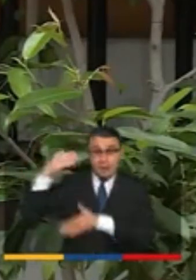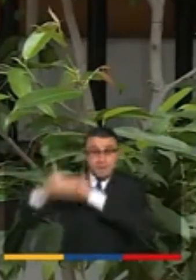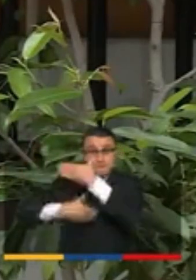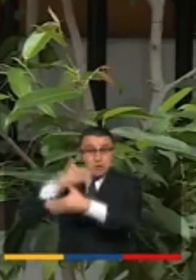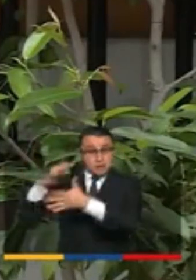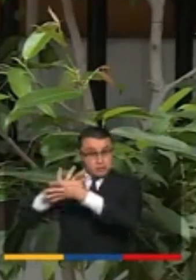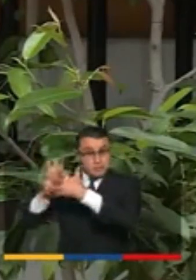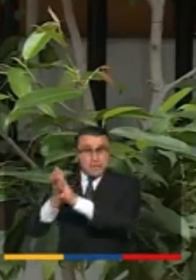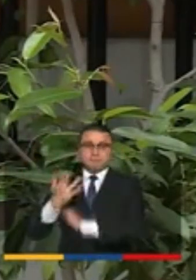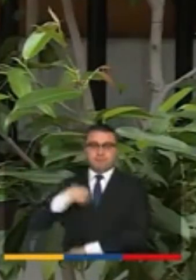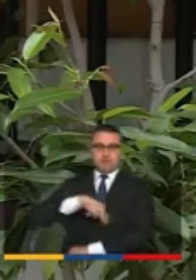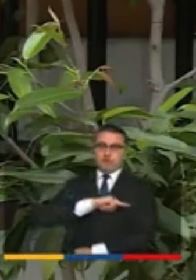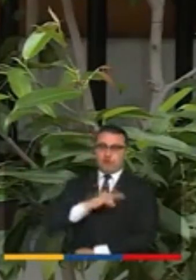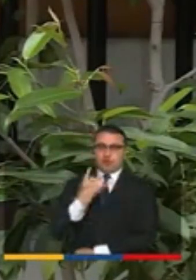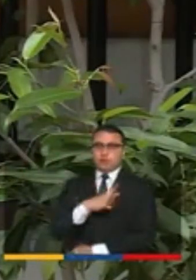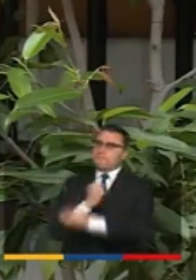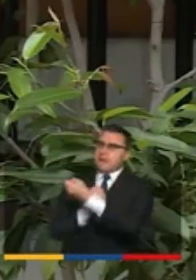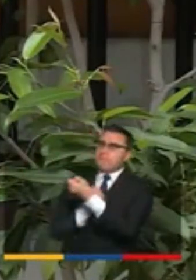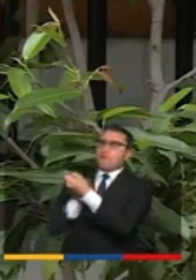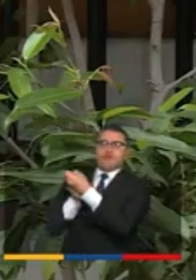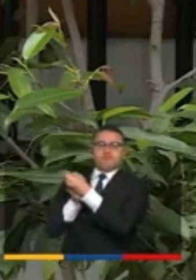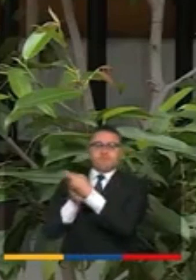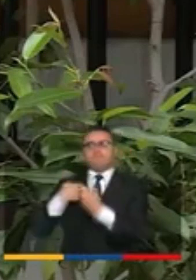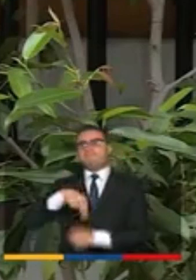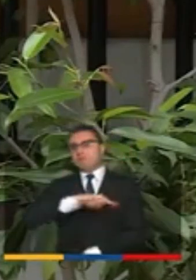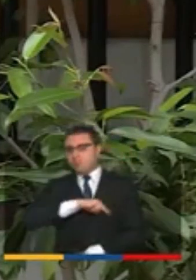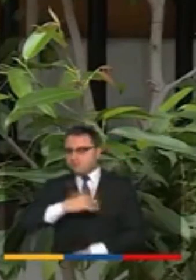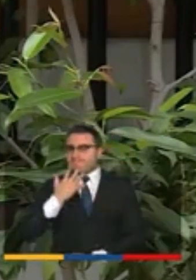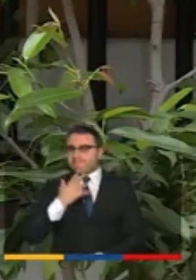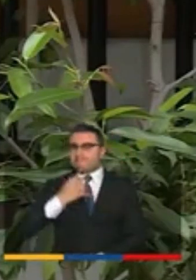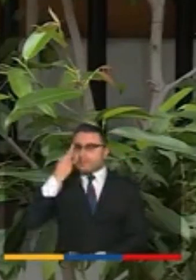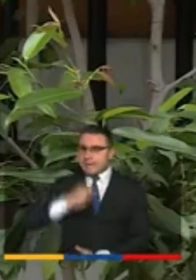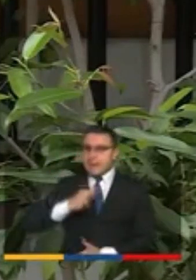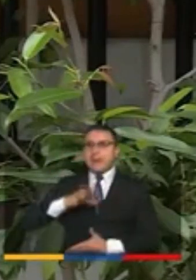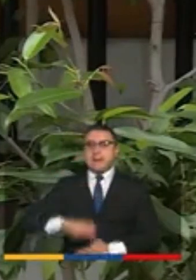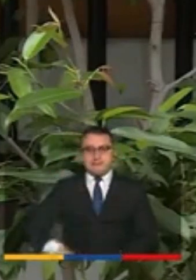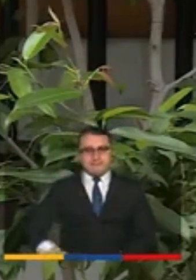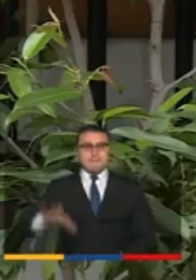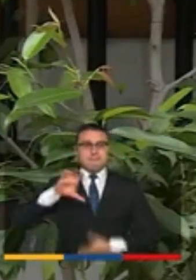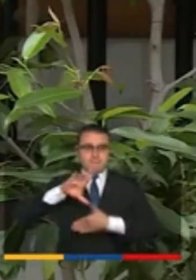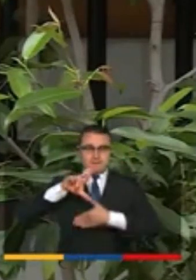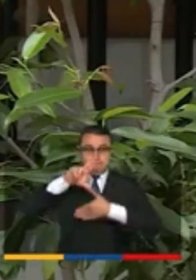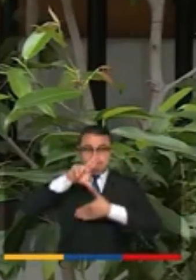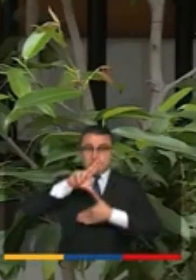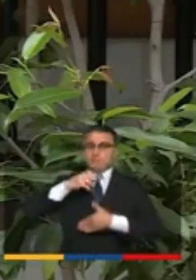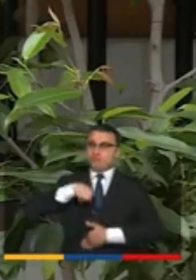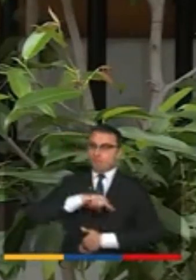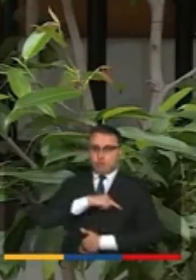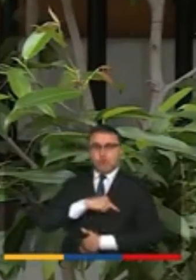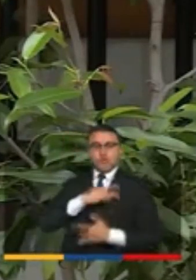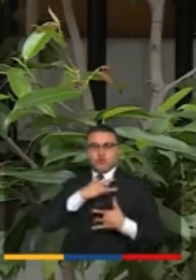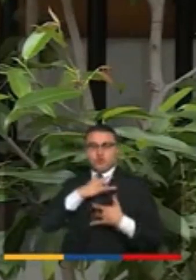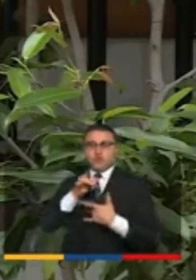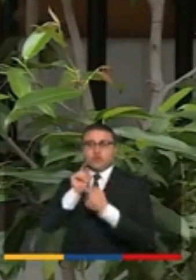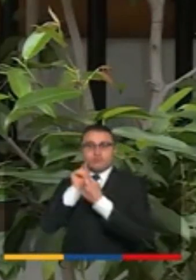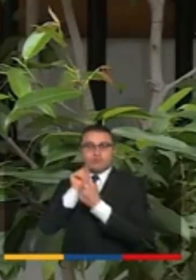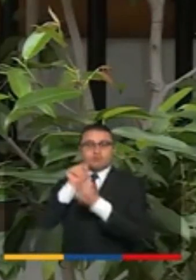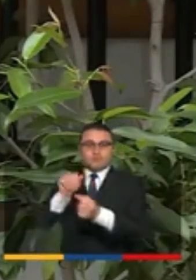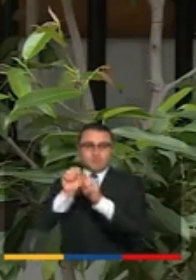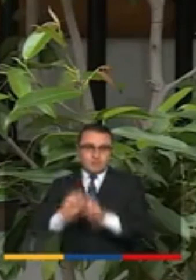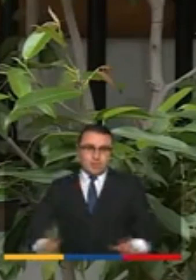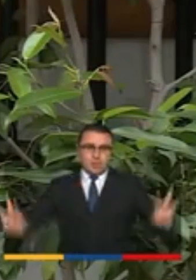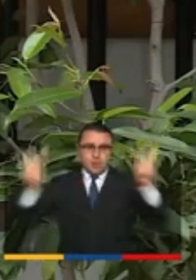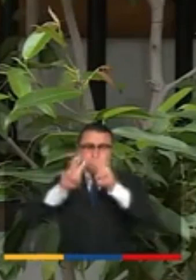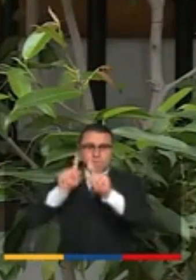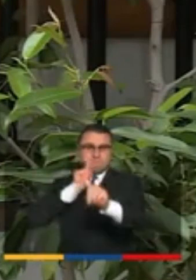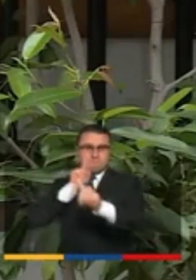Y quiero destacar aquí la activa participación de Chile como país latinoamericano en el Fondo Multidonante de las Naciones Unidas para el Sostenimiento de la